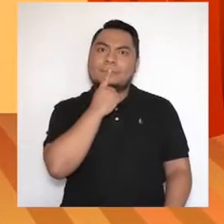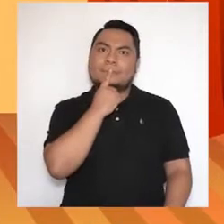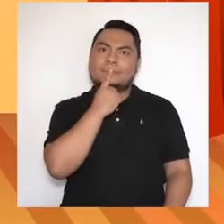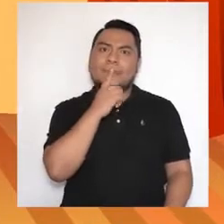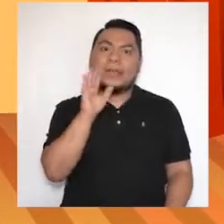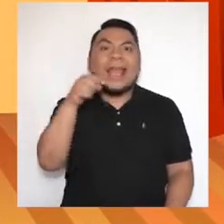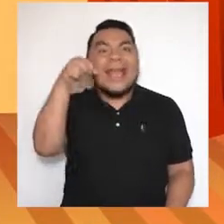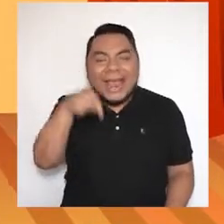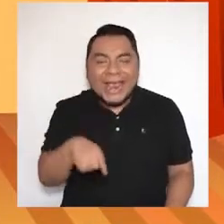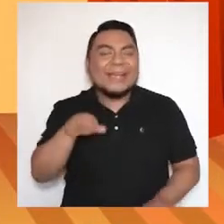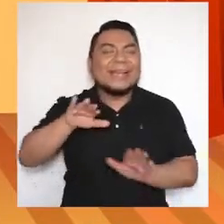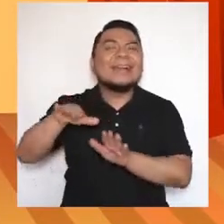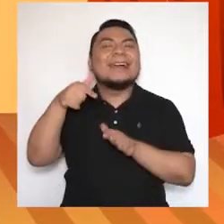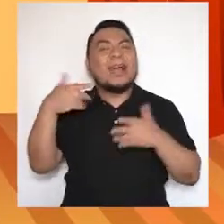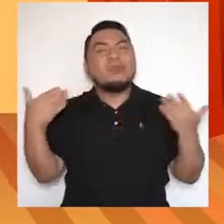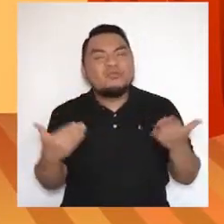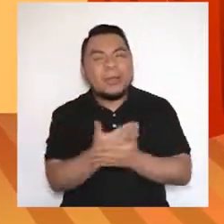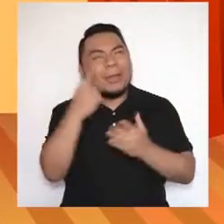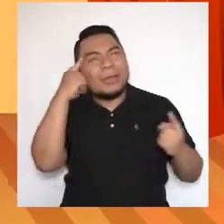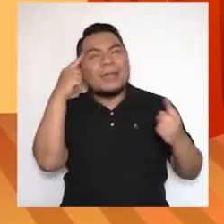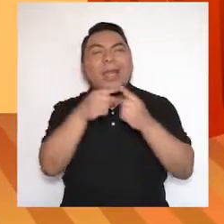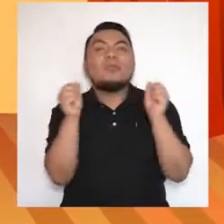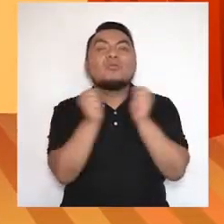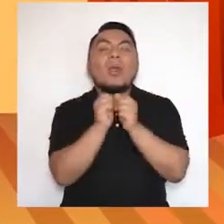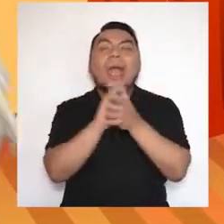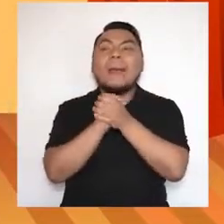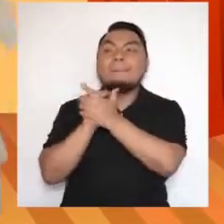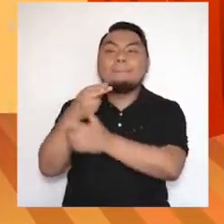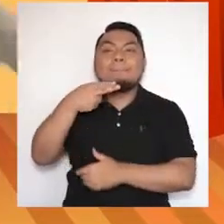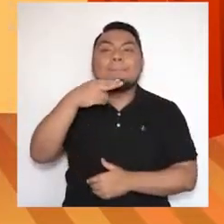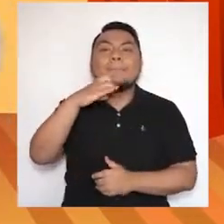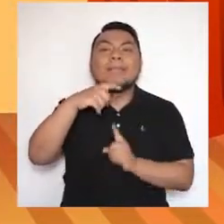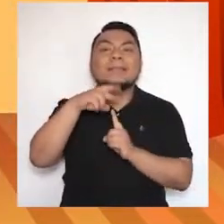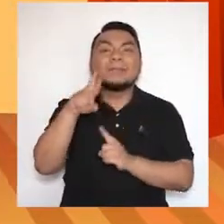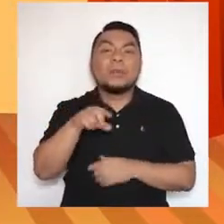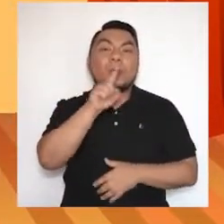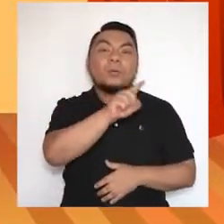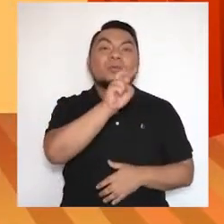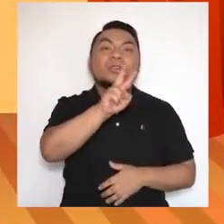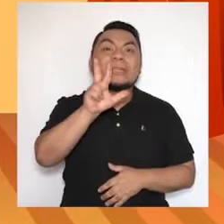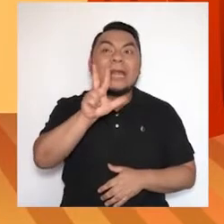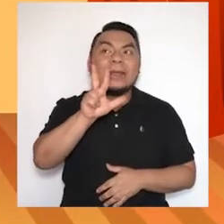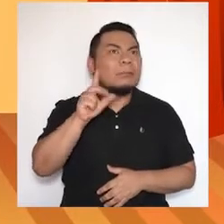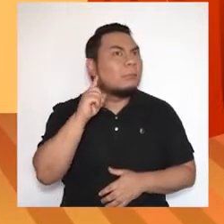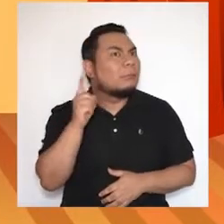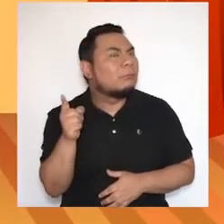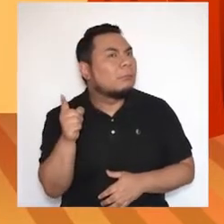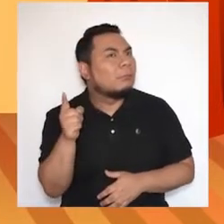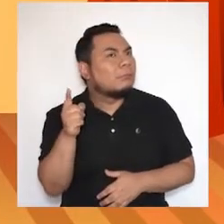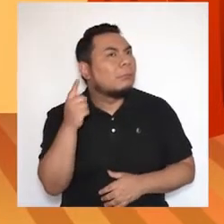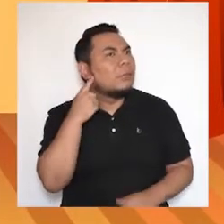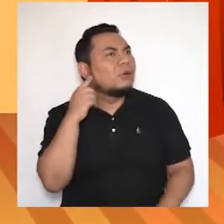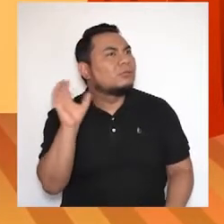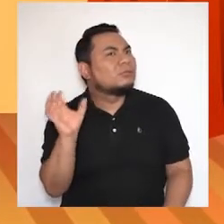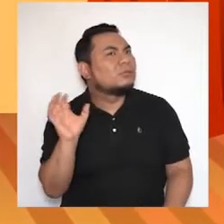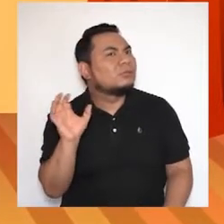hoy tendremos nuevos retos junto a nuestro amigo Héctor en 1, 2, 3...